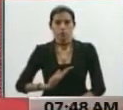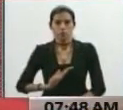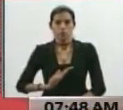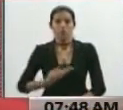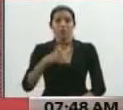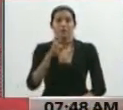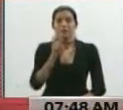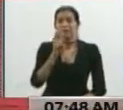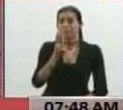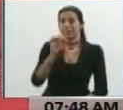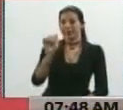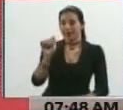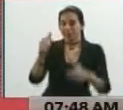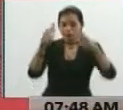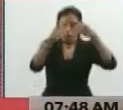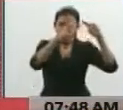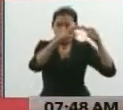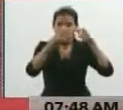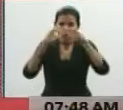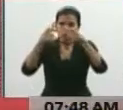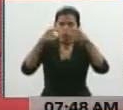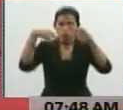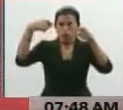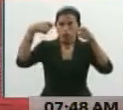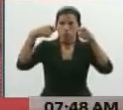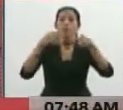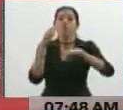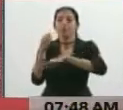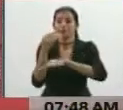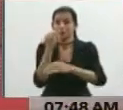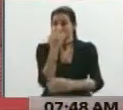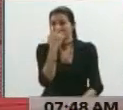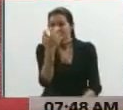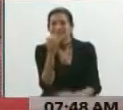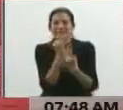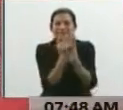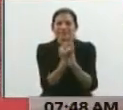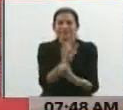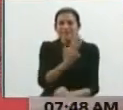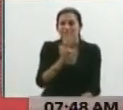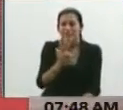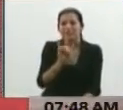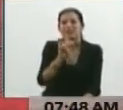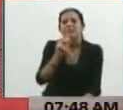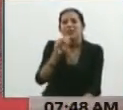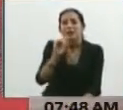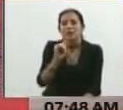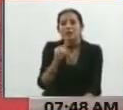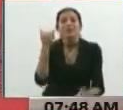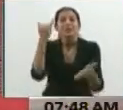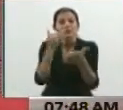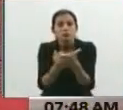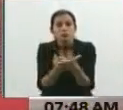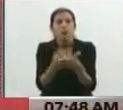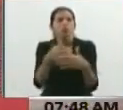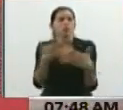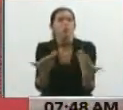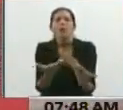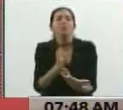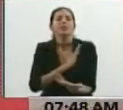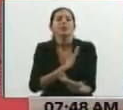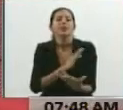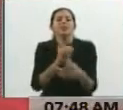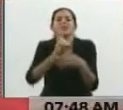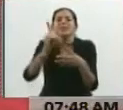erp acudo a la página del inac y se suscriba y ponga sus datos qué tipo de aeronave tiene porque